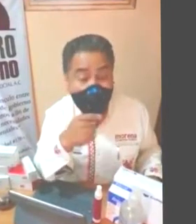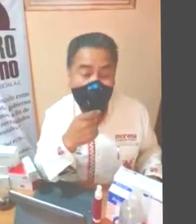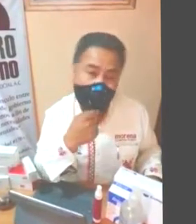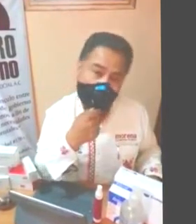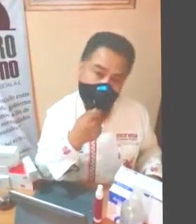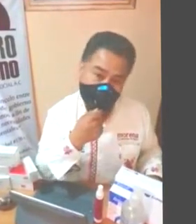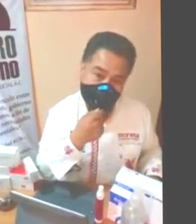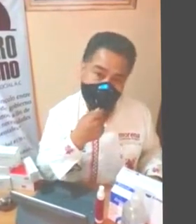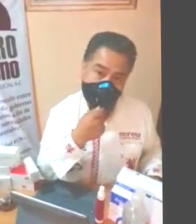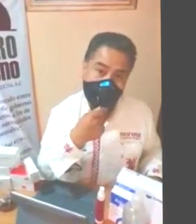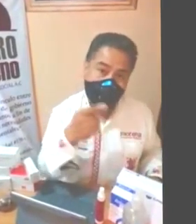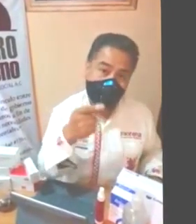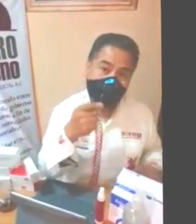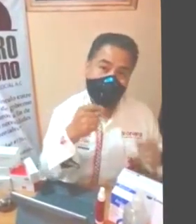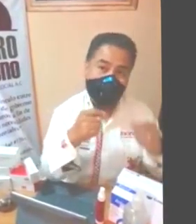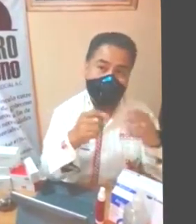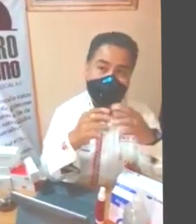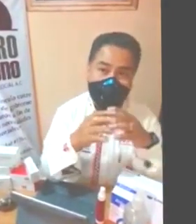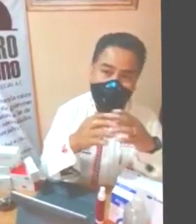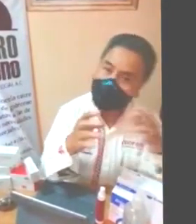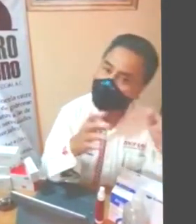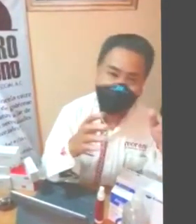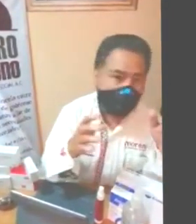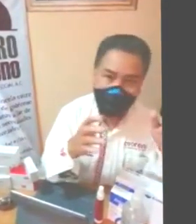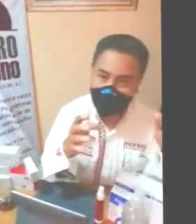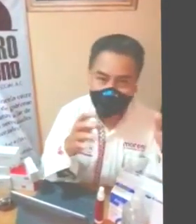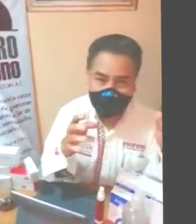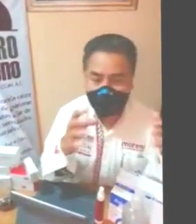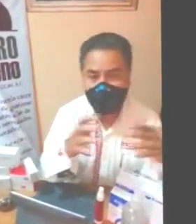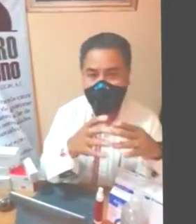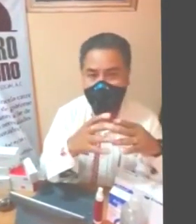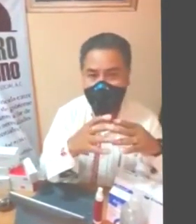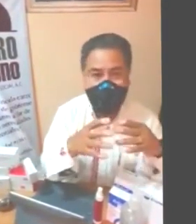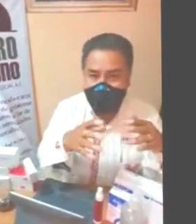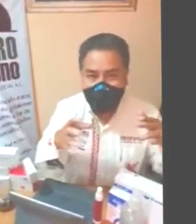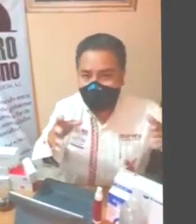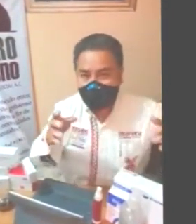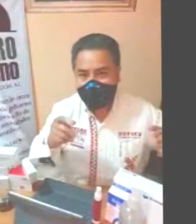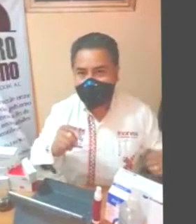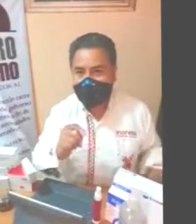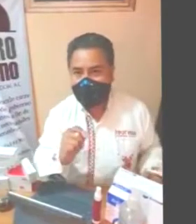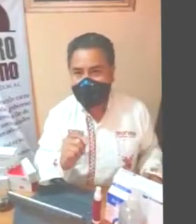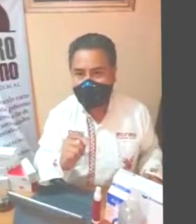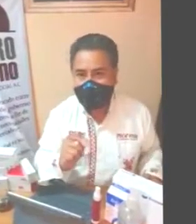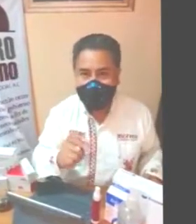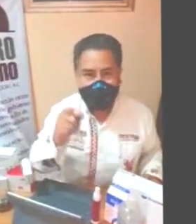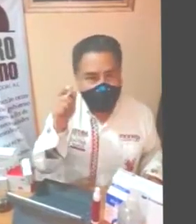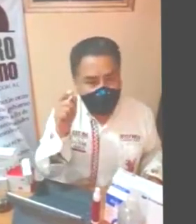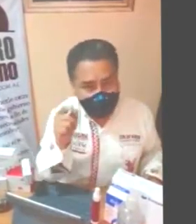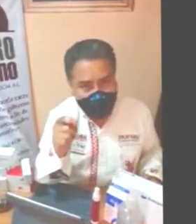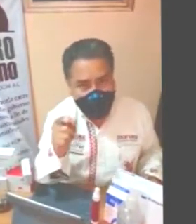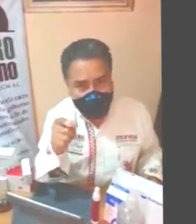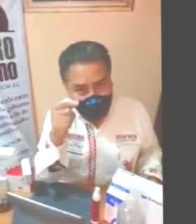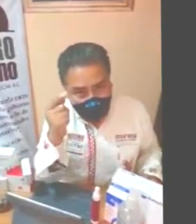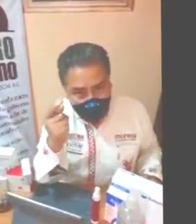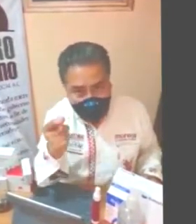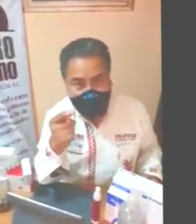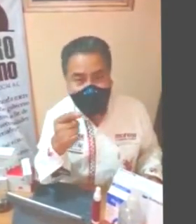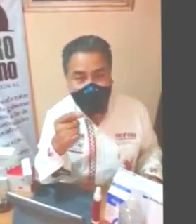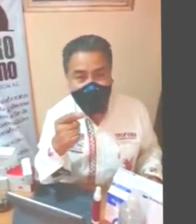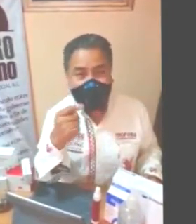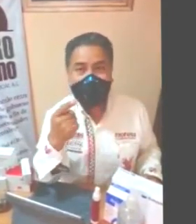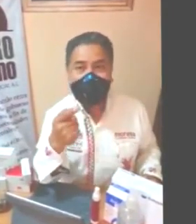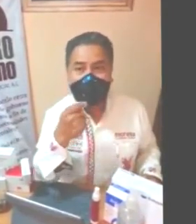lo equivalente a la dieta del mes de abril. No lo digo por presunción ni por ostentación. Es dar